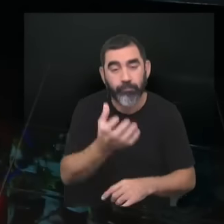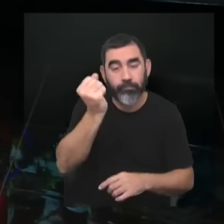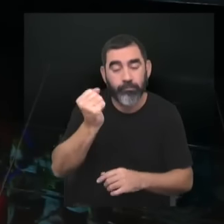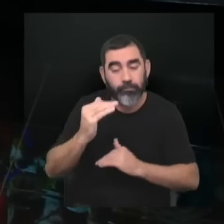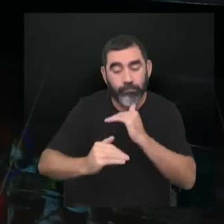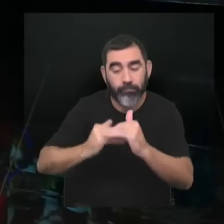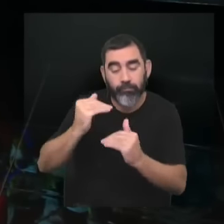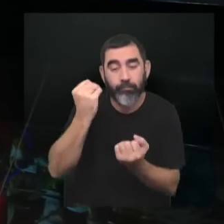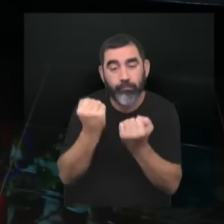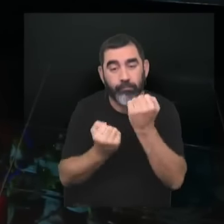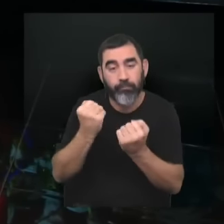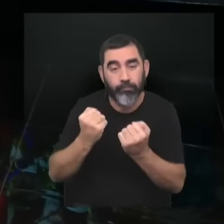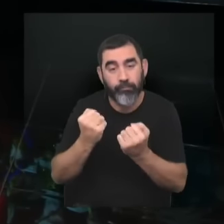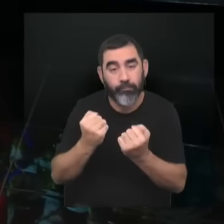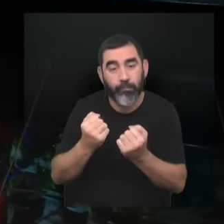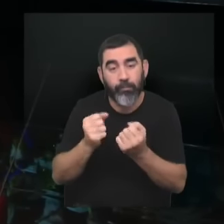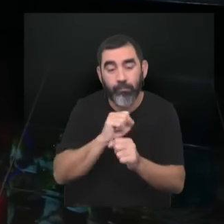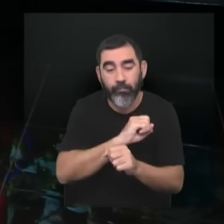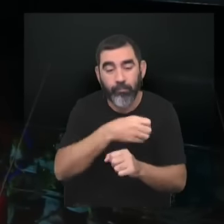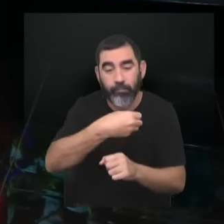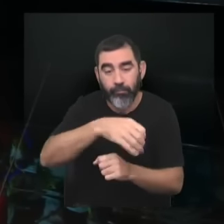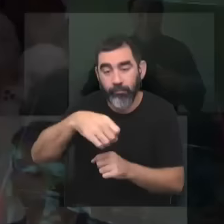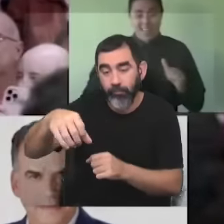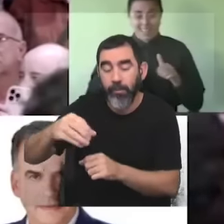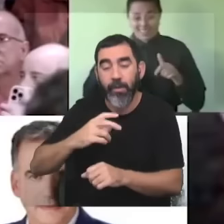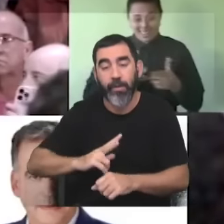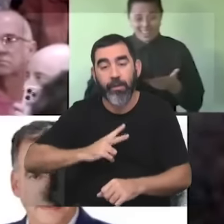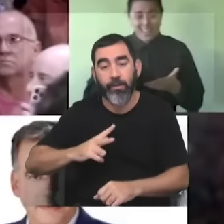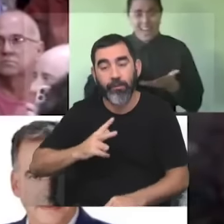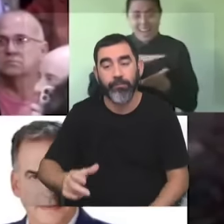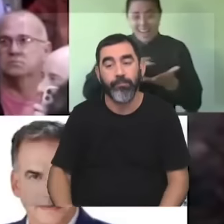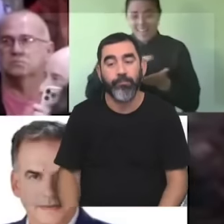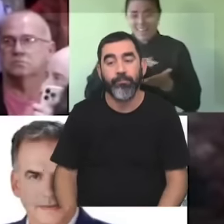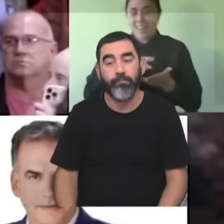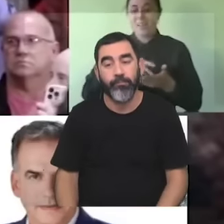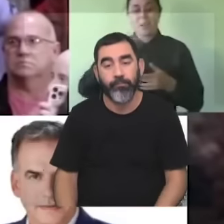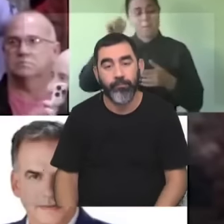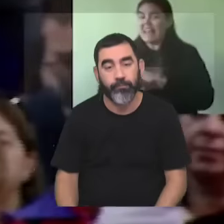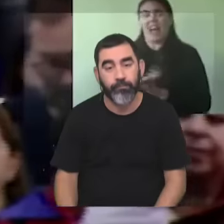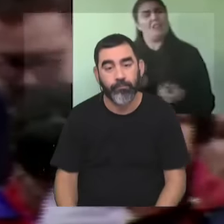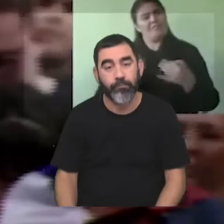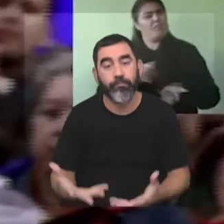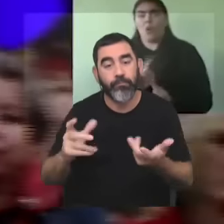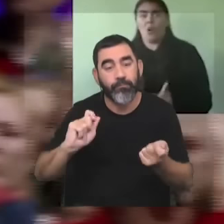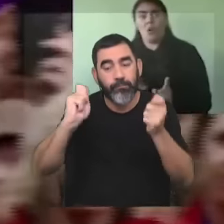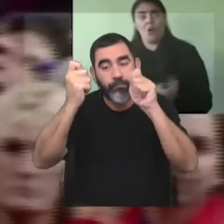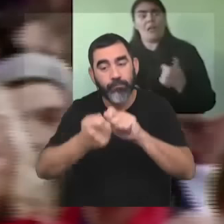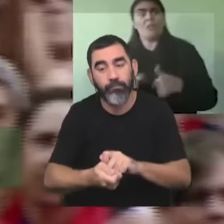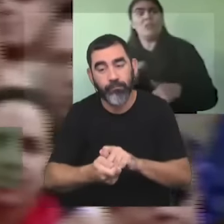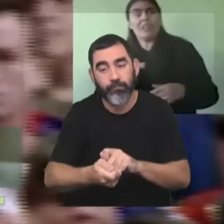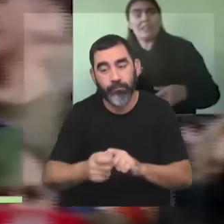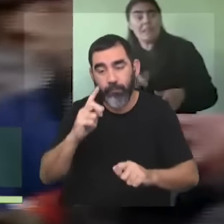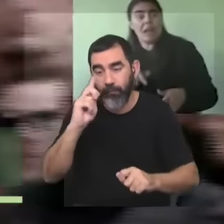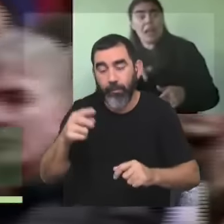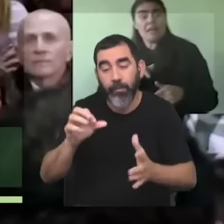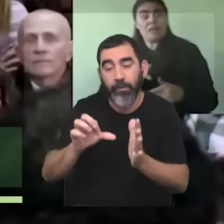crecimiento económico con distribución de la riqueza la realidad que queremos cambiar es la que le ponga la acelerador al